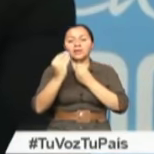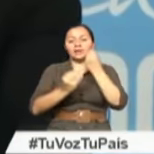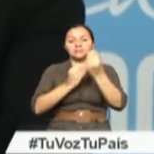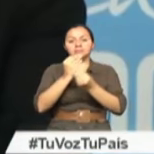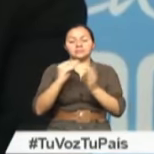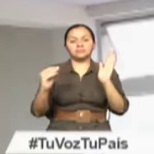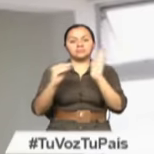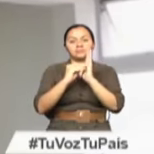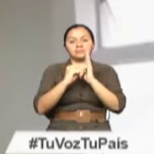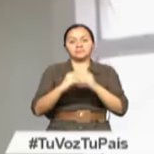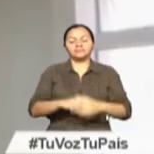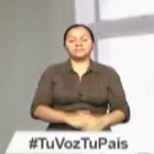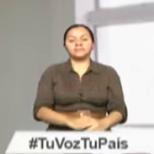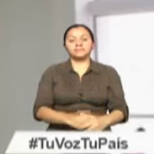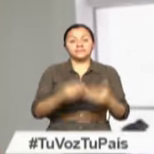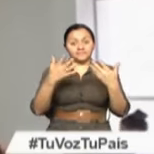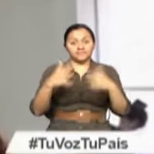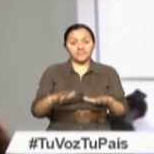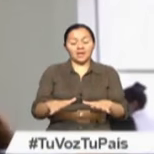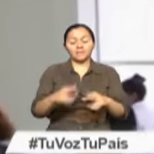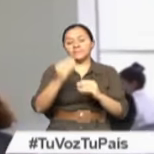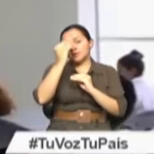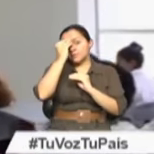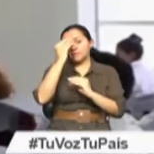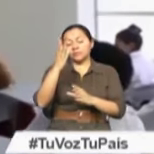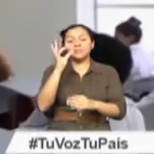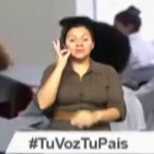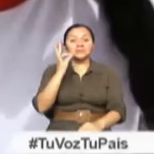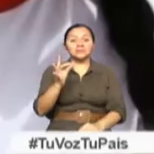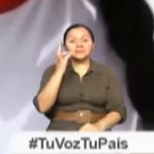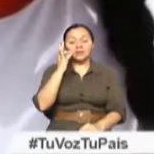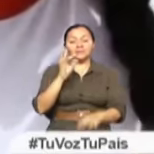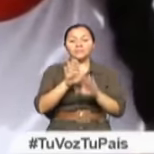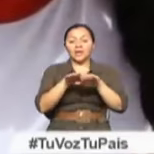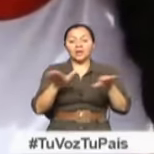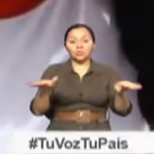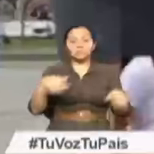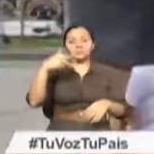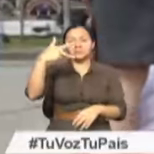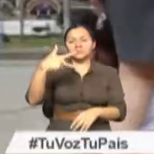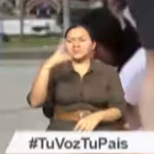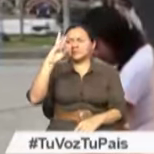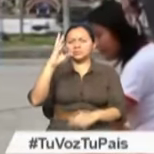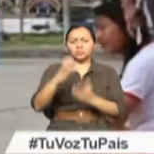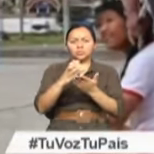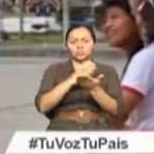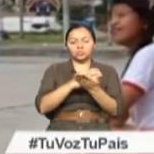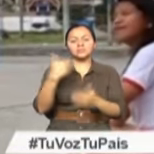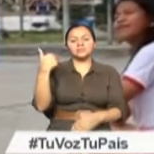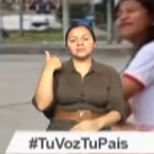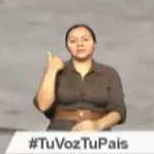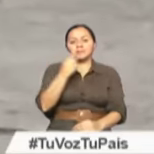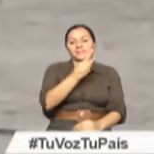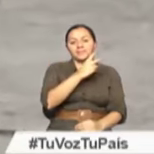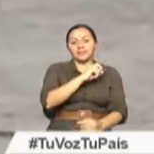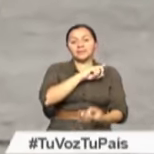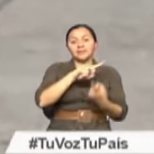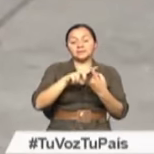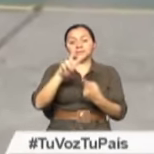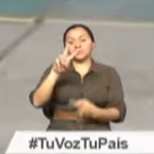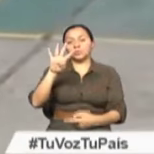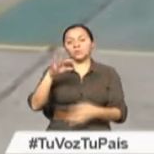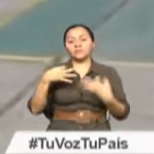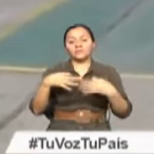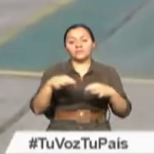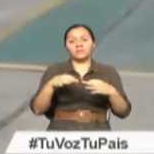asignar los cupos. Previo a la rendición del examen, los estudiantes de tercero de bachillerato dispondrán del 20 al 24 de febrero